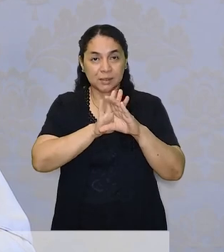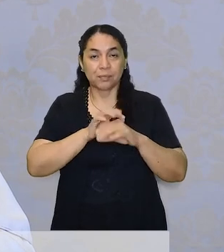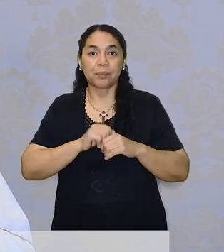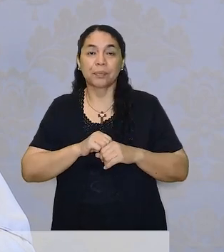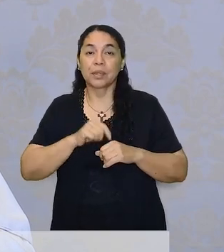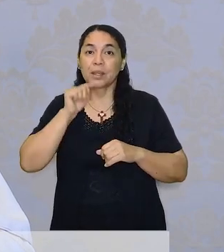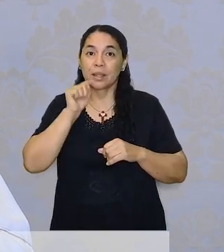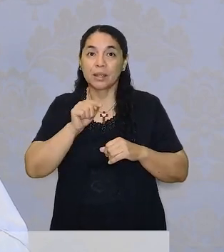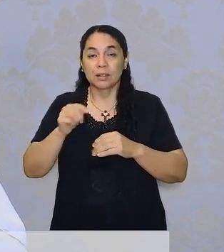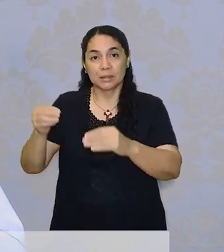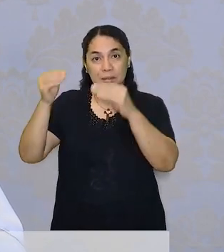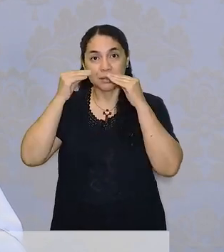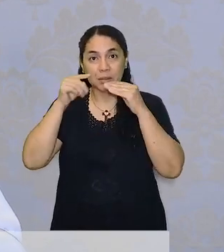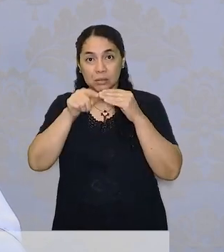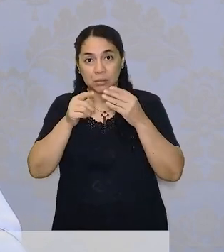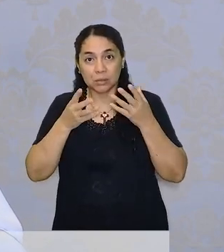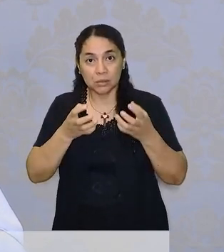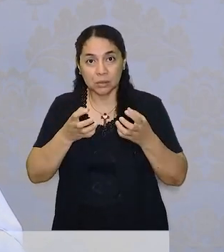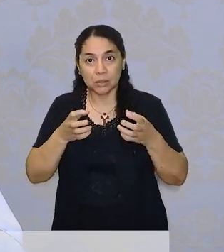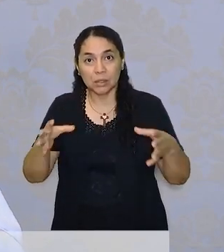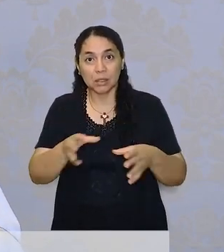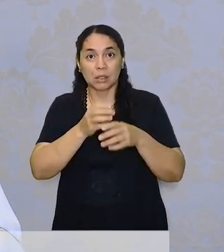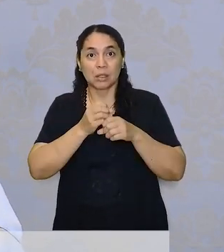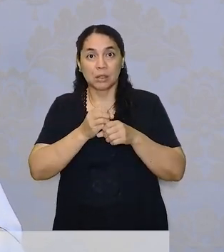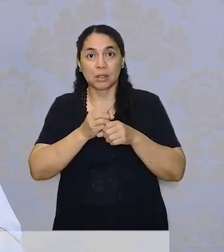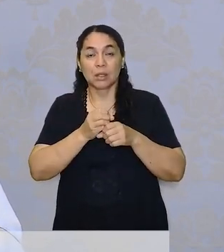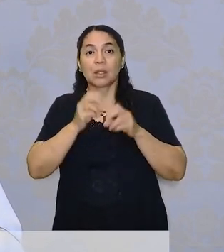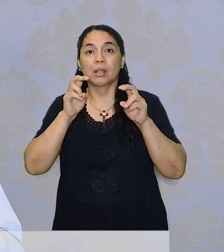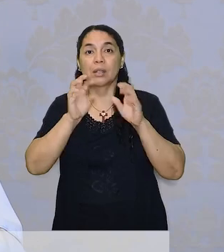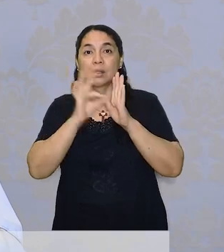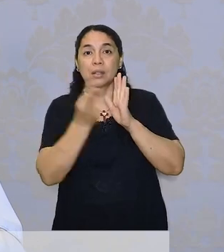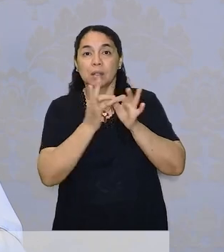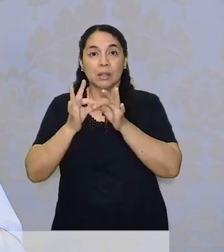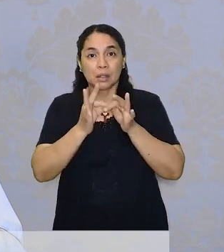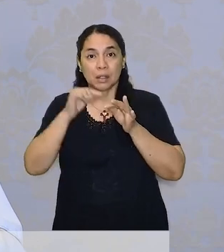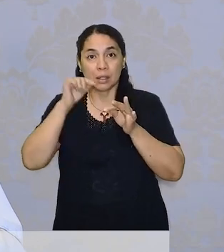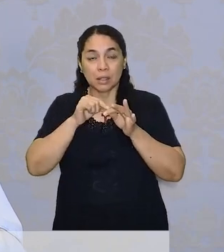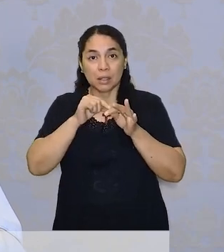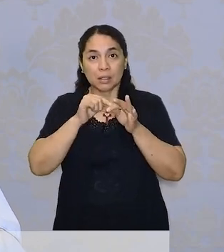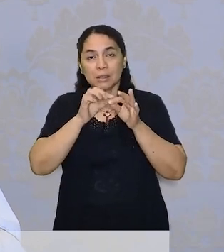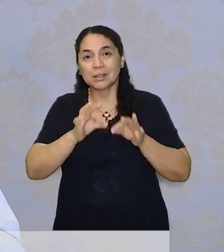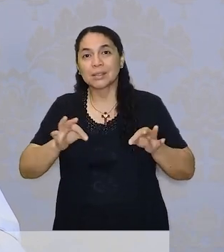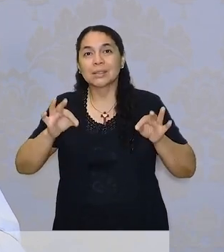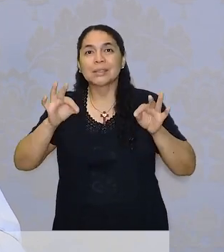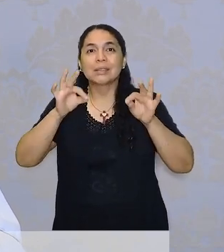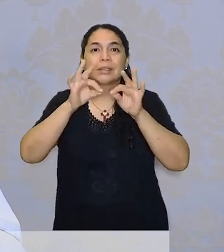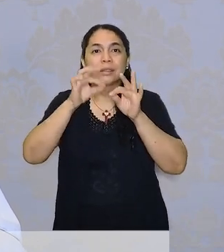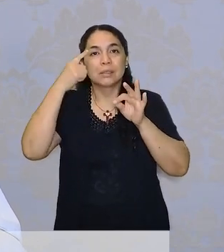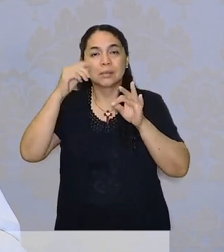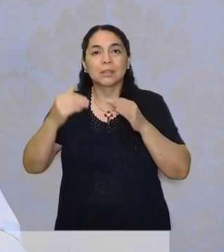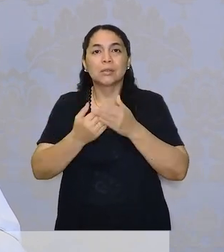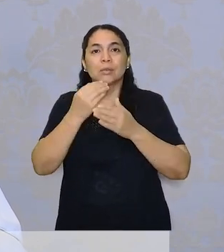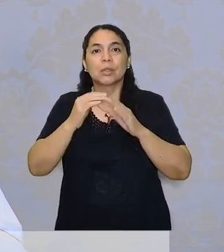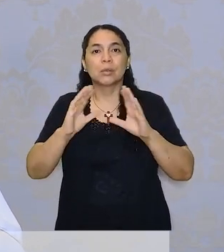Entre estas enseñanzas, ustedes han querido escoger la de la fraternidad como condición esencial para un mundo